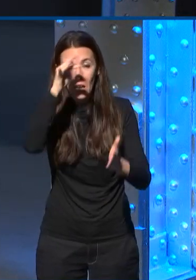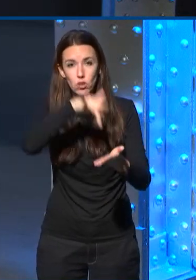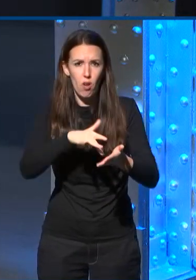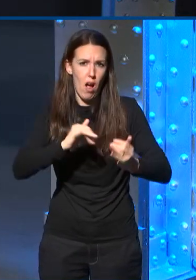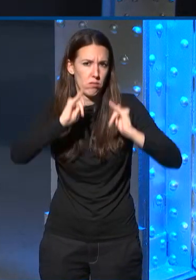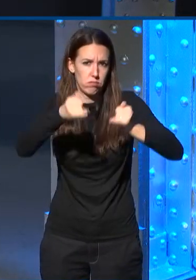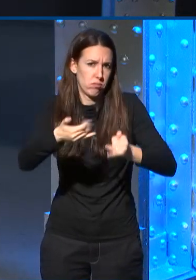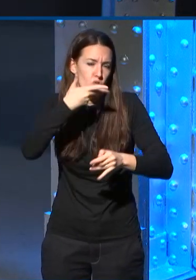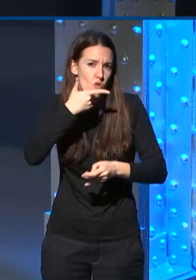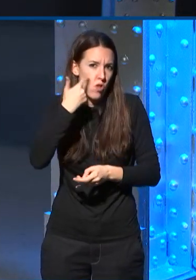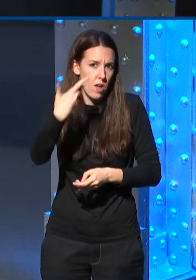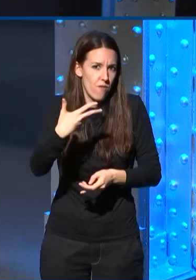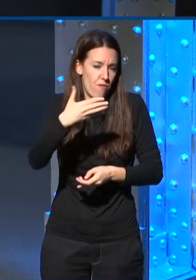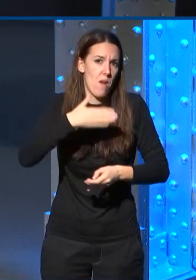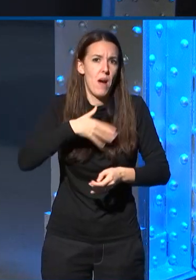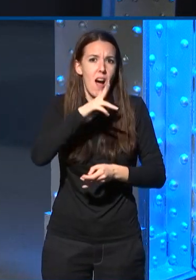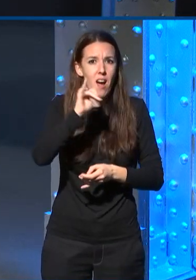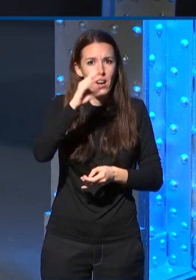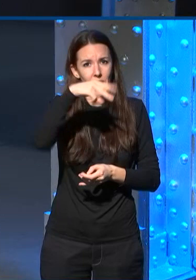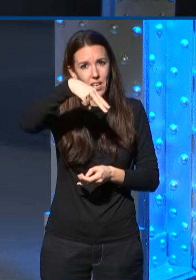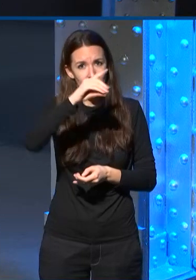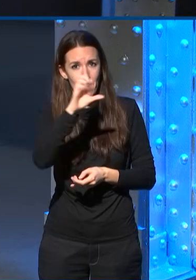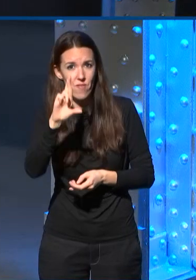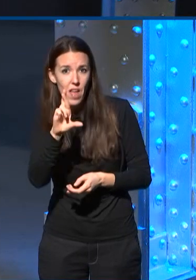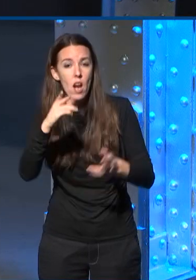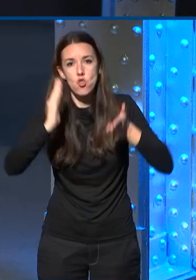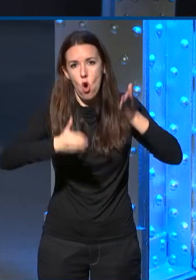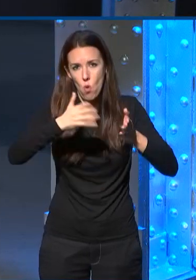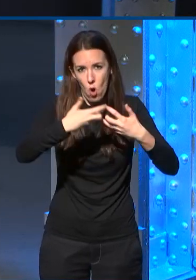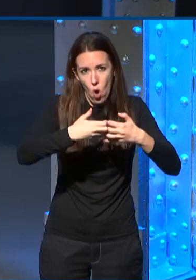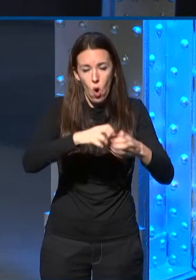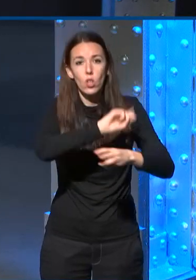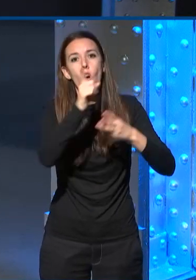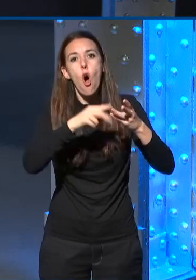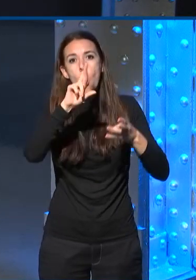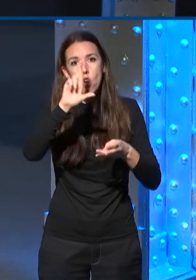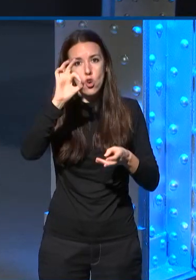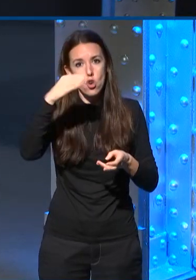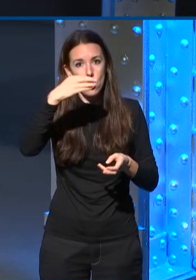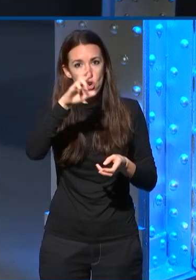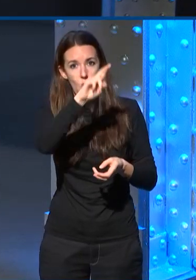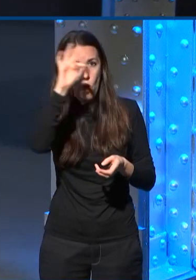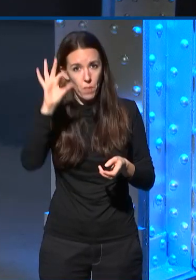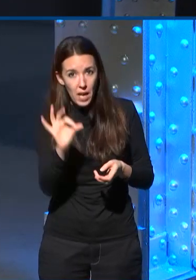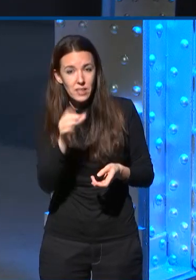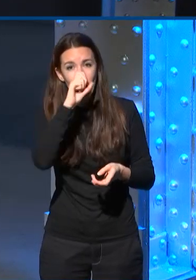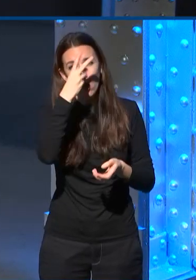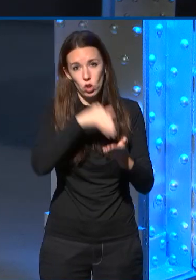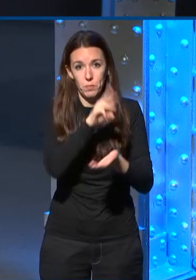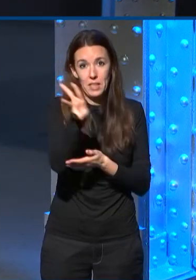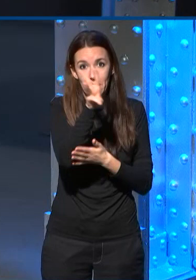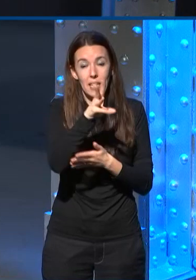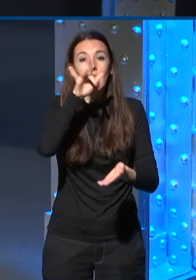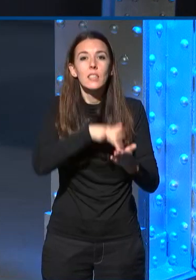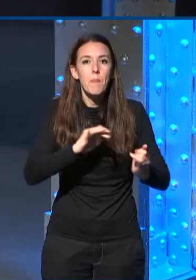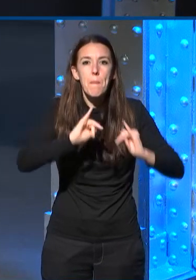mundo conoce, el Pathfinder con ese pequeño robot Sojourner, los Mars Exploration Rovers, Spirit y Opportunity en 2003, una misión europea